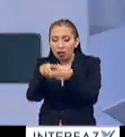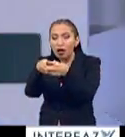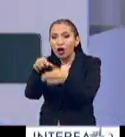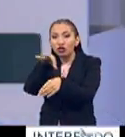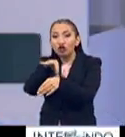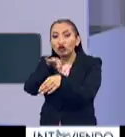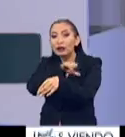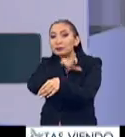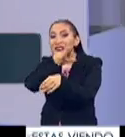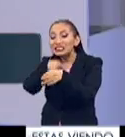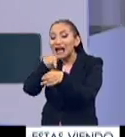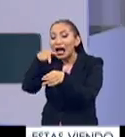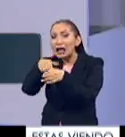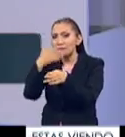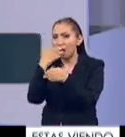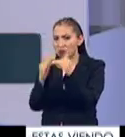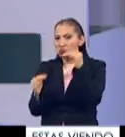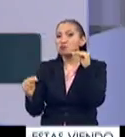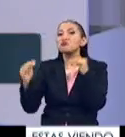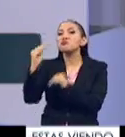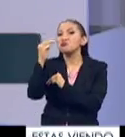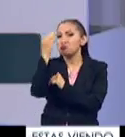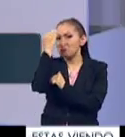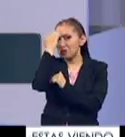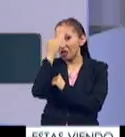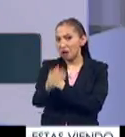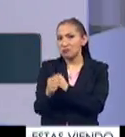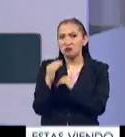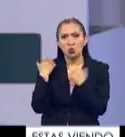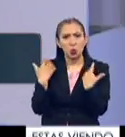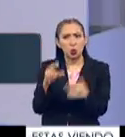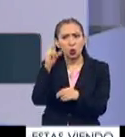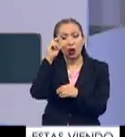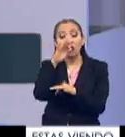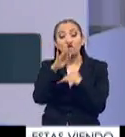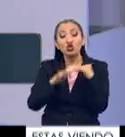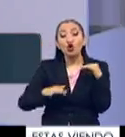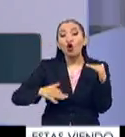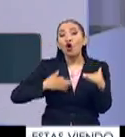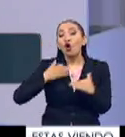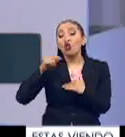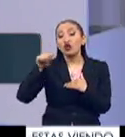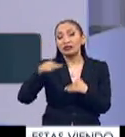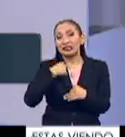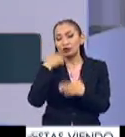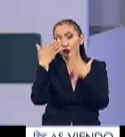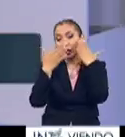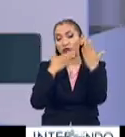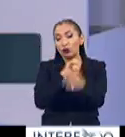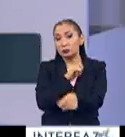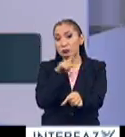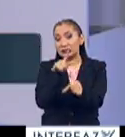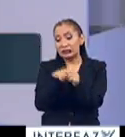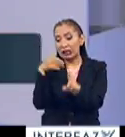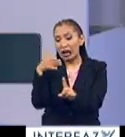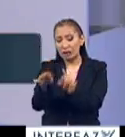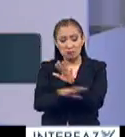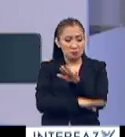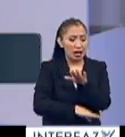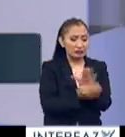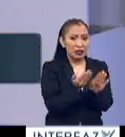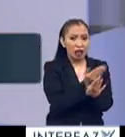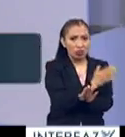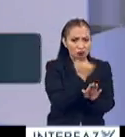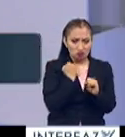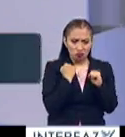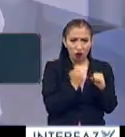especialistas llegan con un buen nivel académico, ¿no? Finalmente, todos los que están haciendo especialidad tienen unas bases muy buenas,